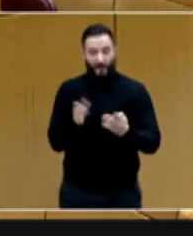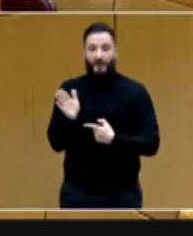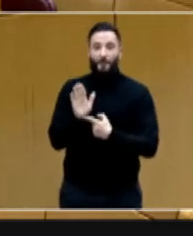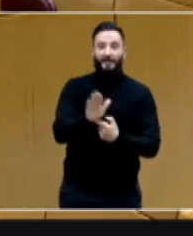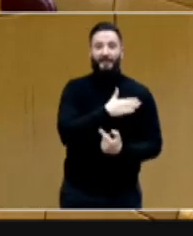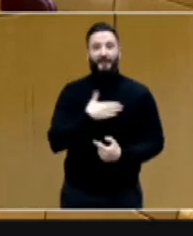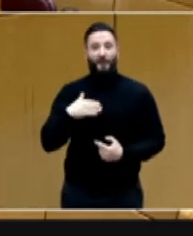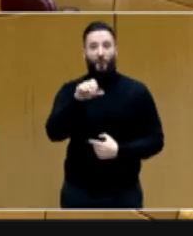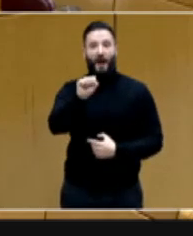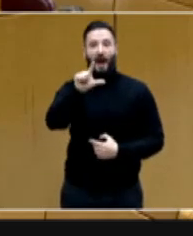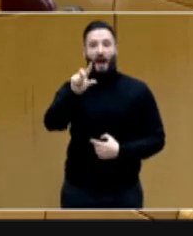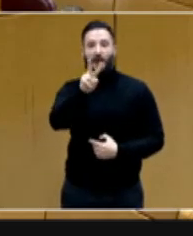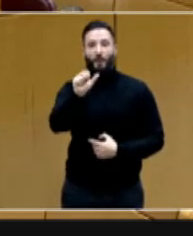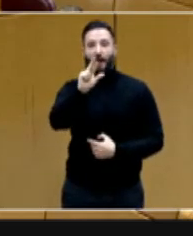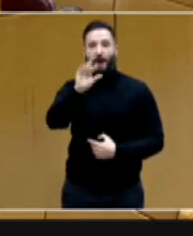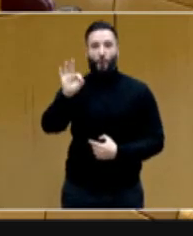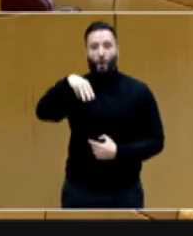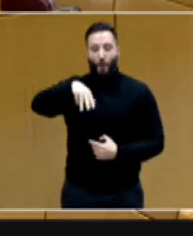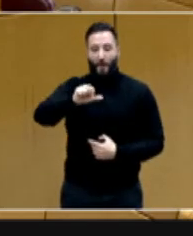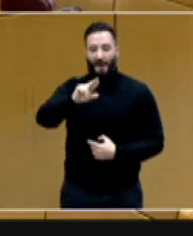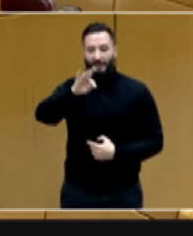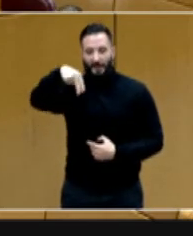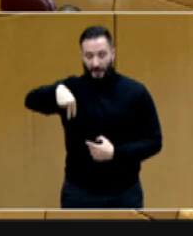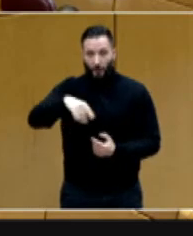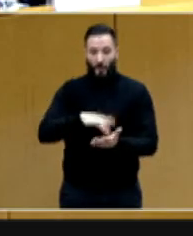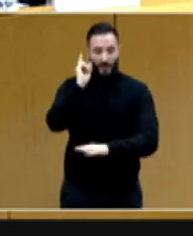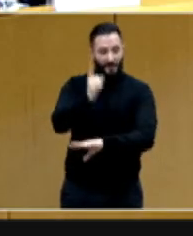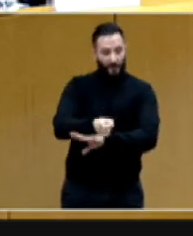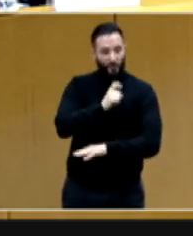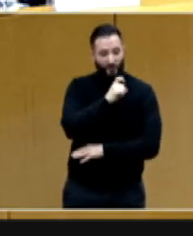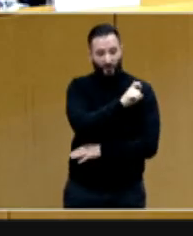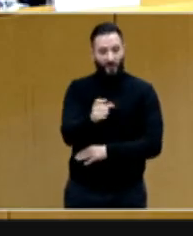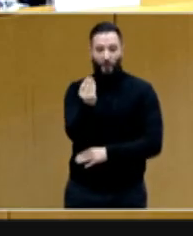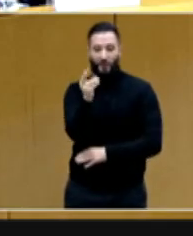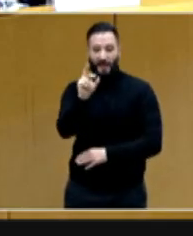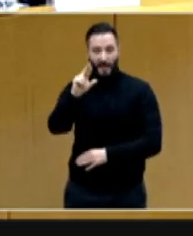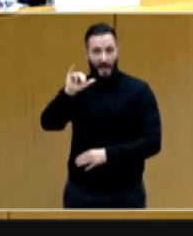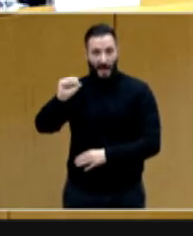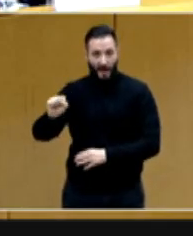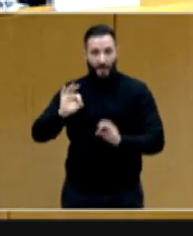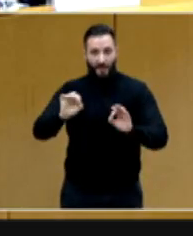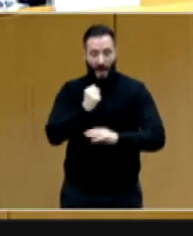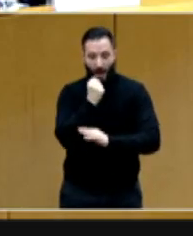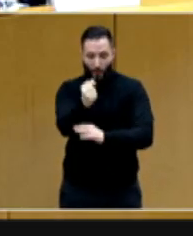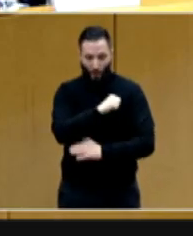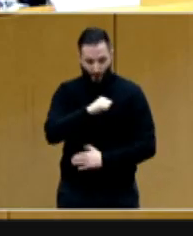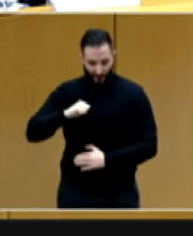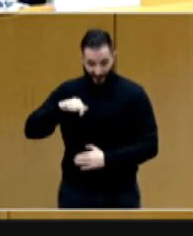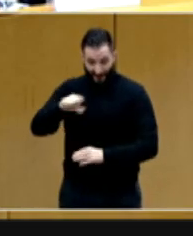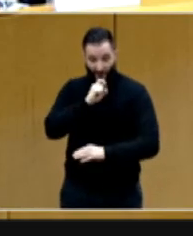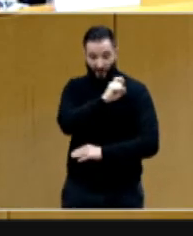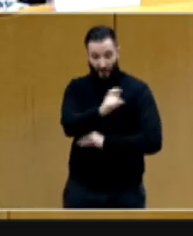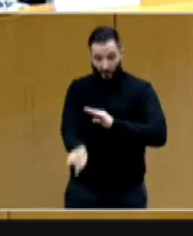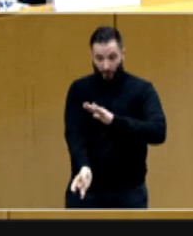también a Álvaro Martín Moreno es director de la fundación kirios de apoyo personal desde que esta fundación se